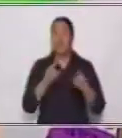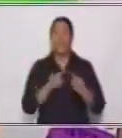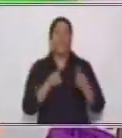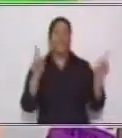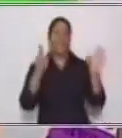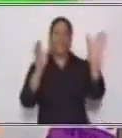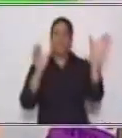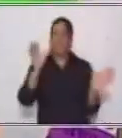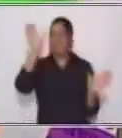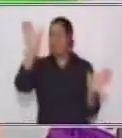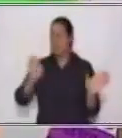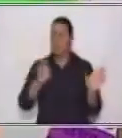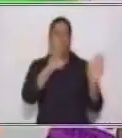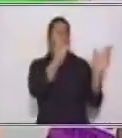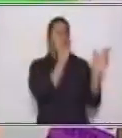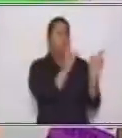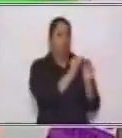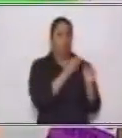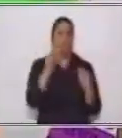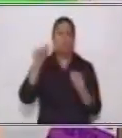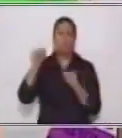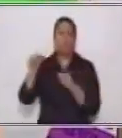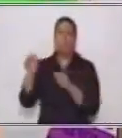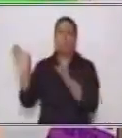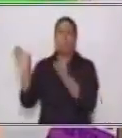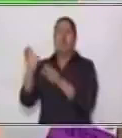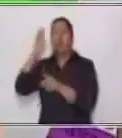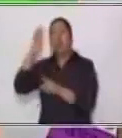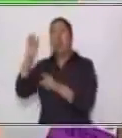conclusión. Pero vamos a trabajar un texto